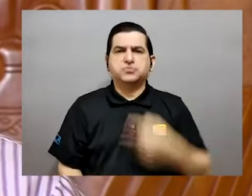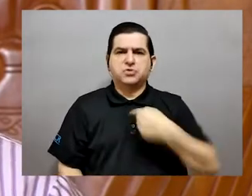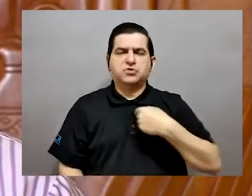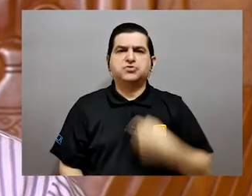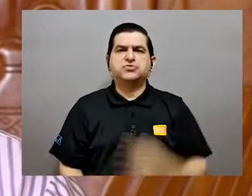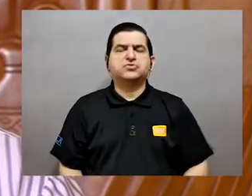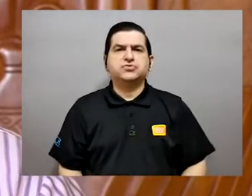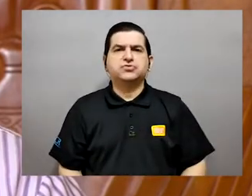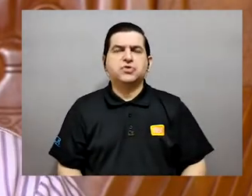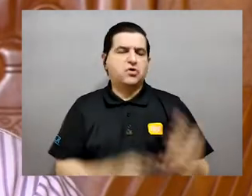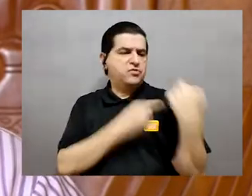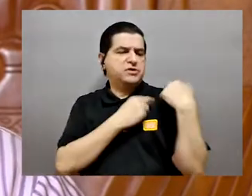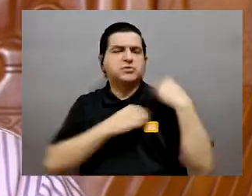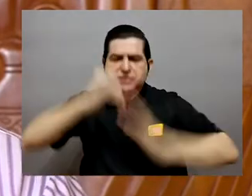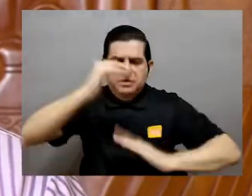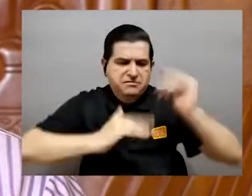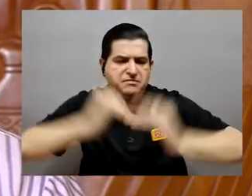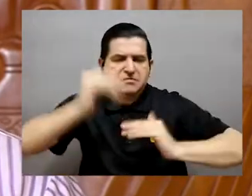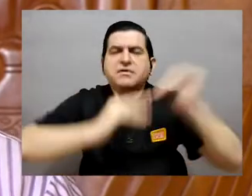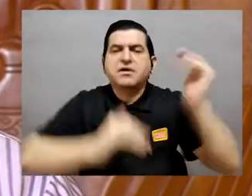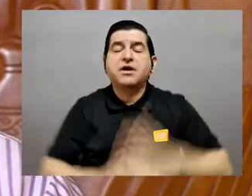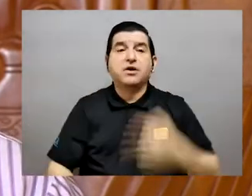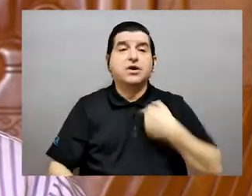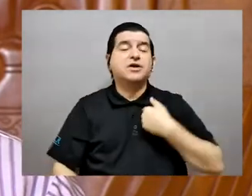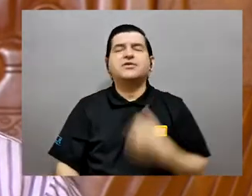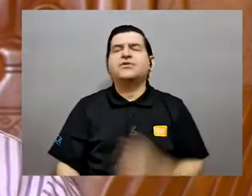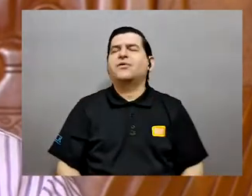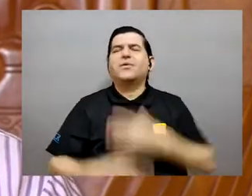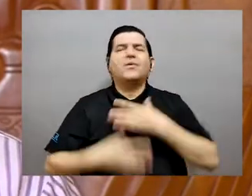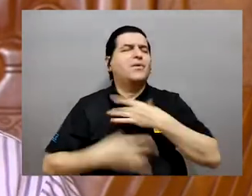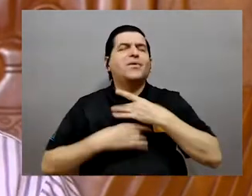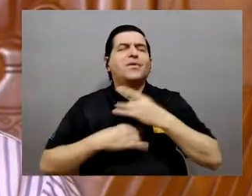a Liberia, pero yo fui y hice